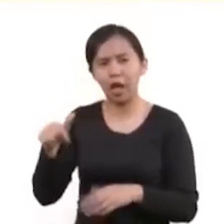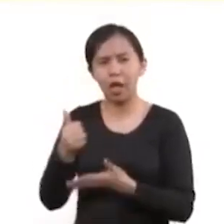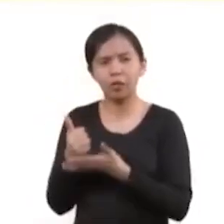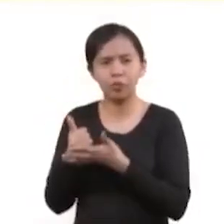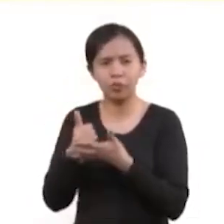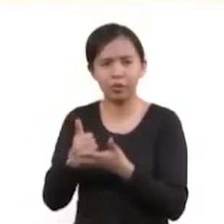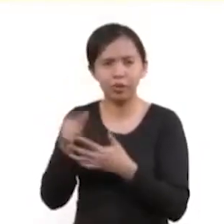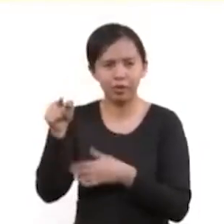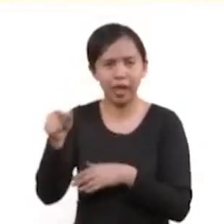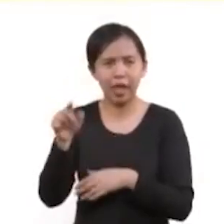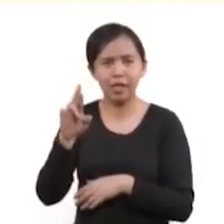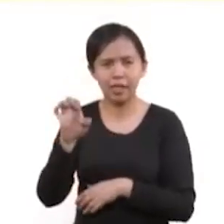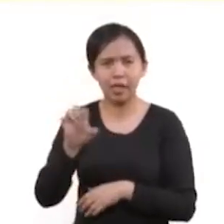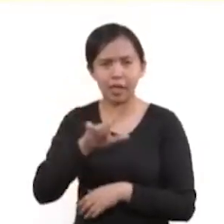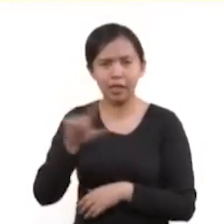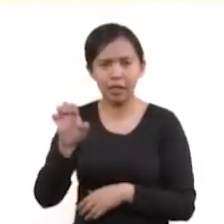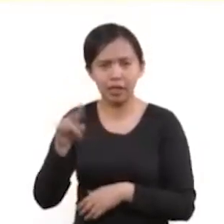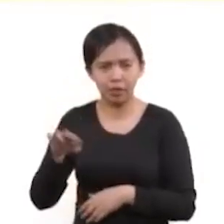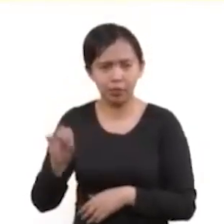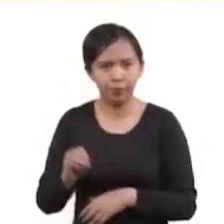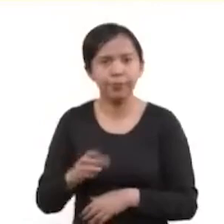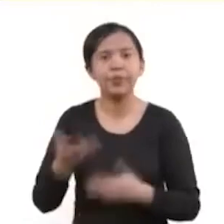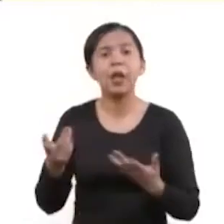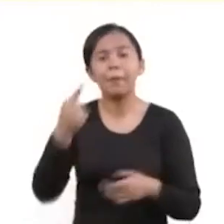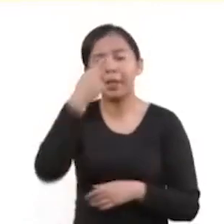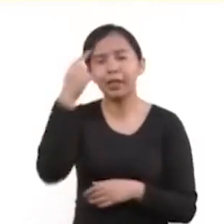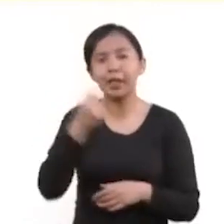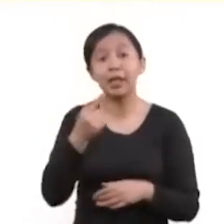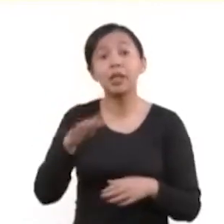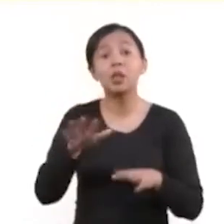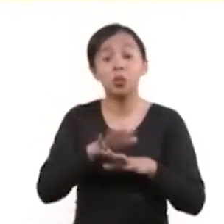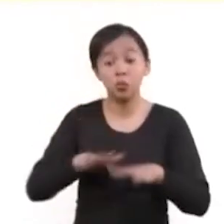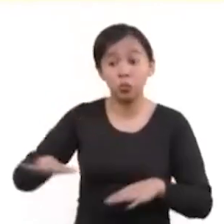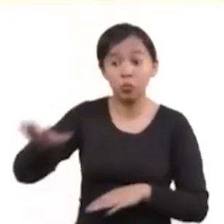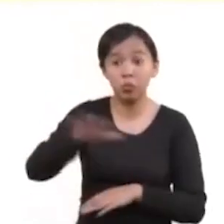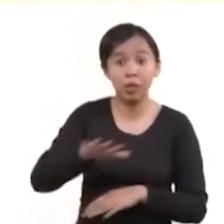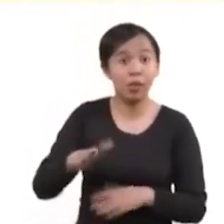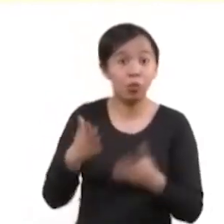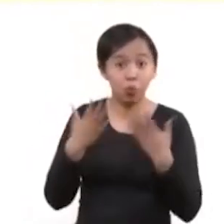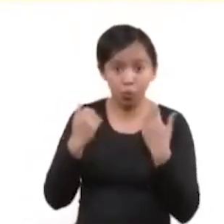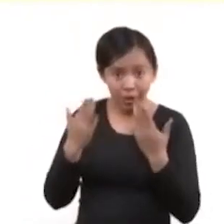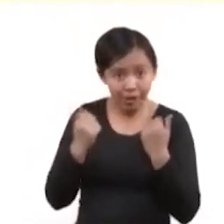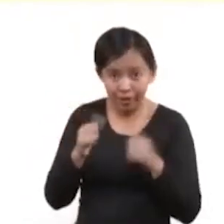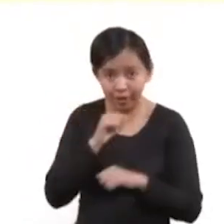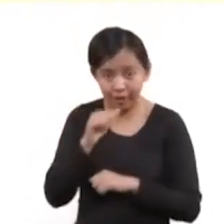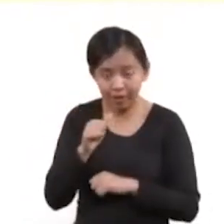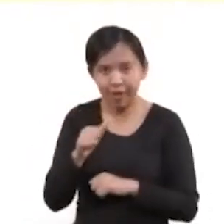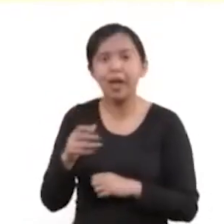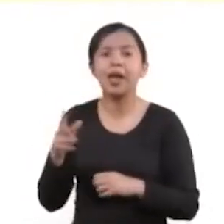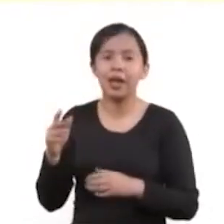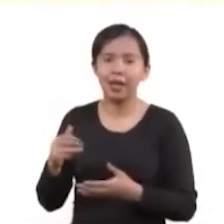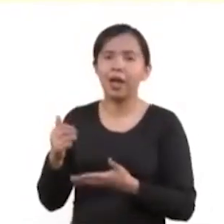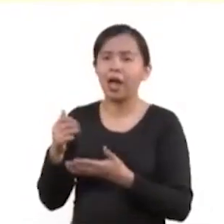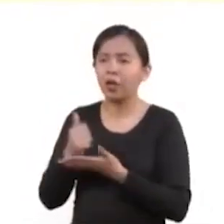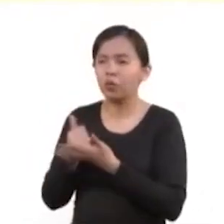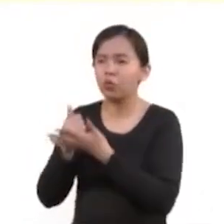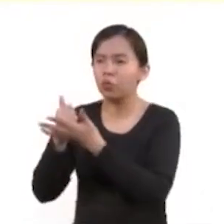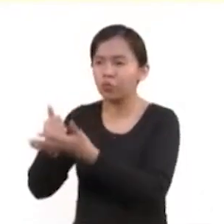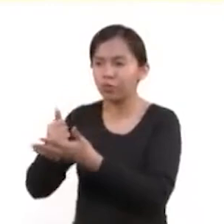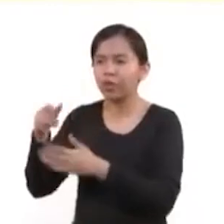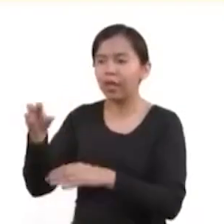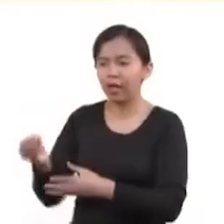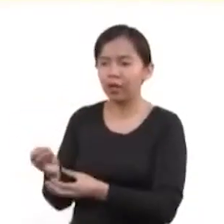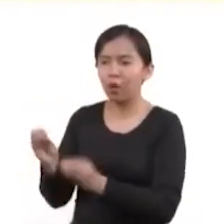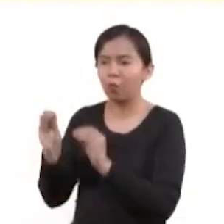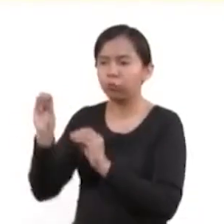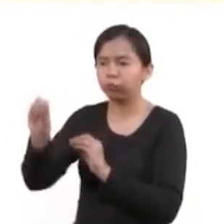colocar. ¿Para qué es este relleno? Para restituir el suelo que ya no está, y con eso otra vez la cimentación vuelve a tener apoyo,